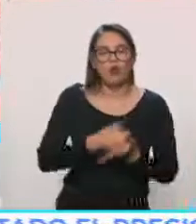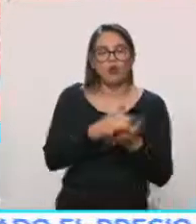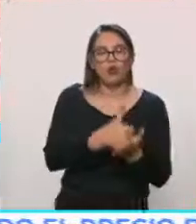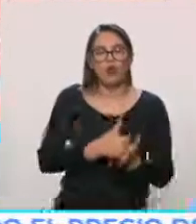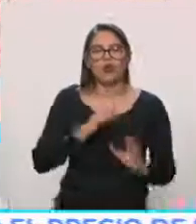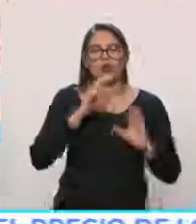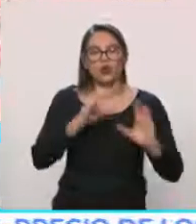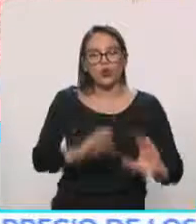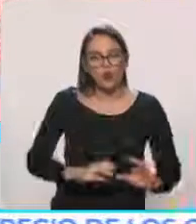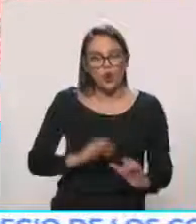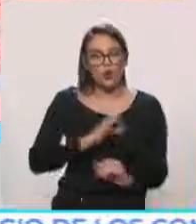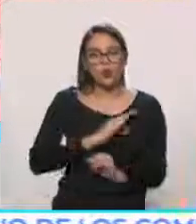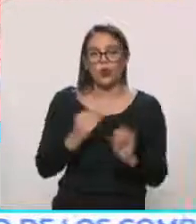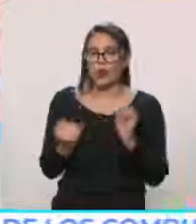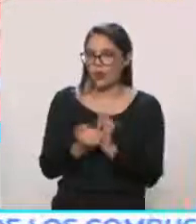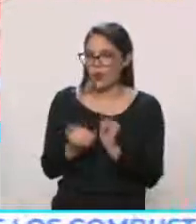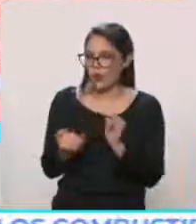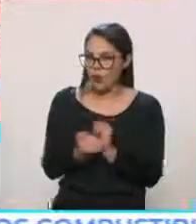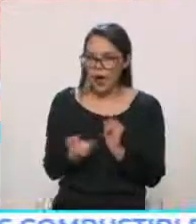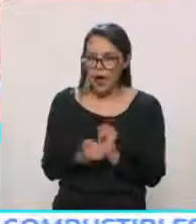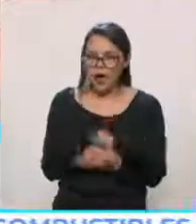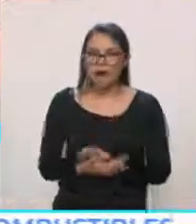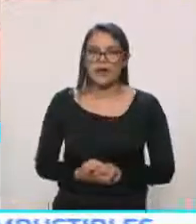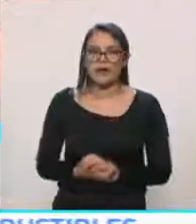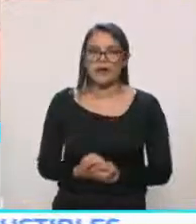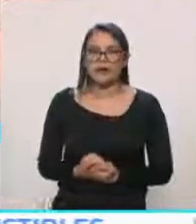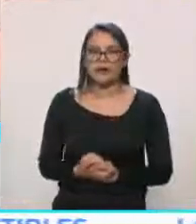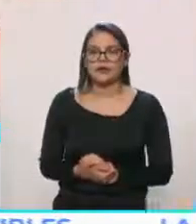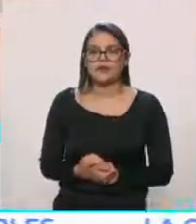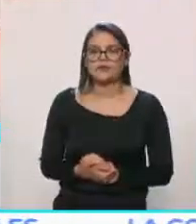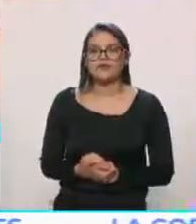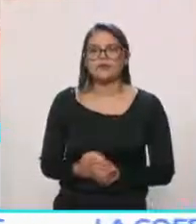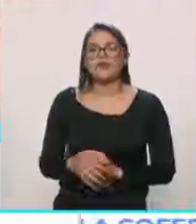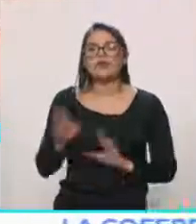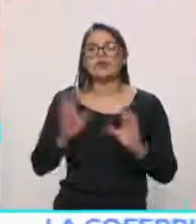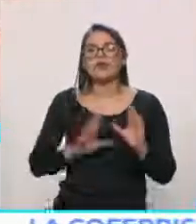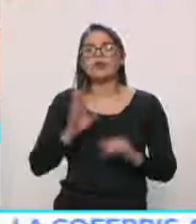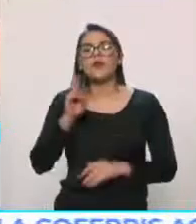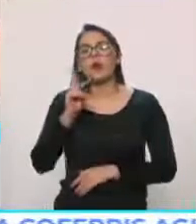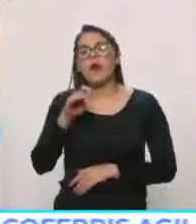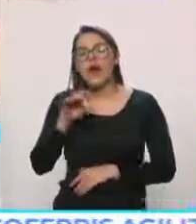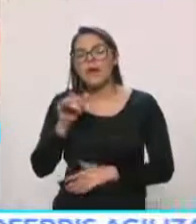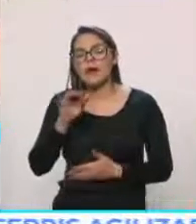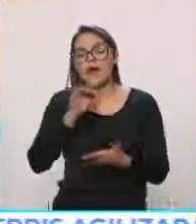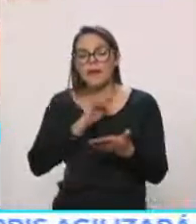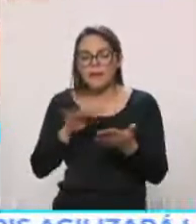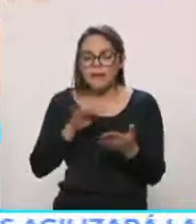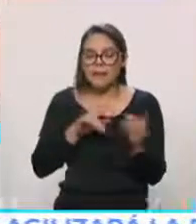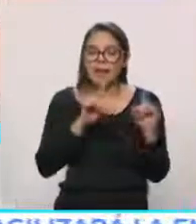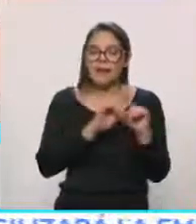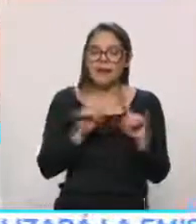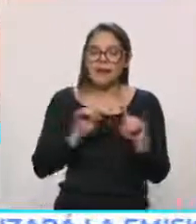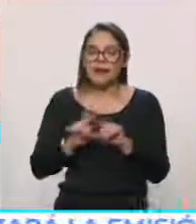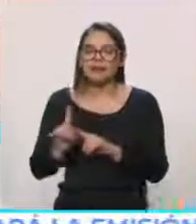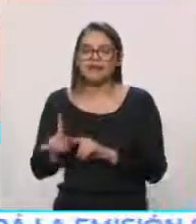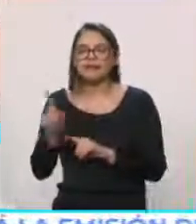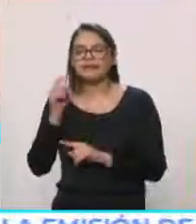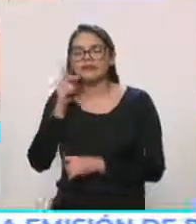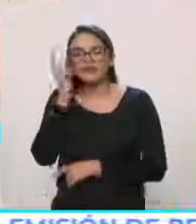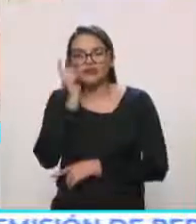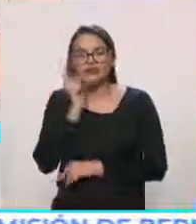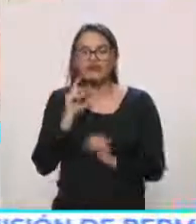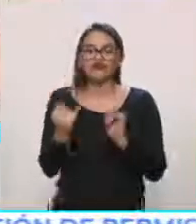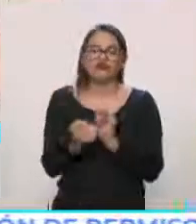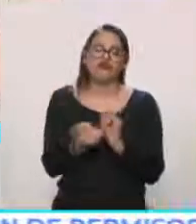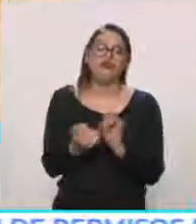bebé al ritmo de un trabalenguas, de un arrullo, de un poema, y que es importante también